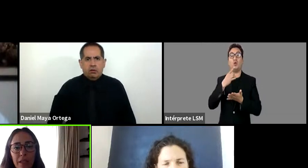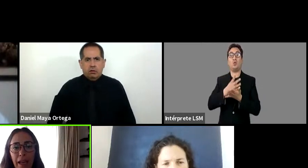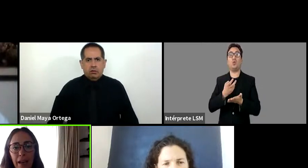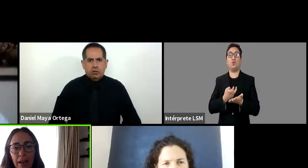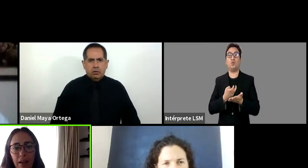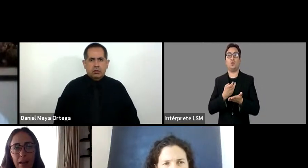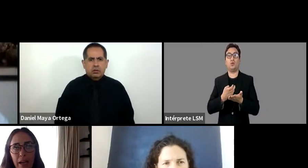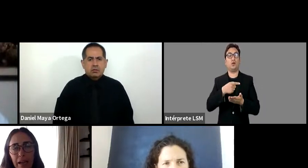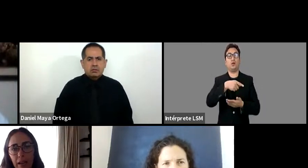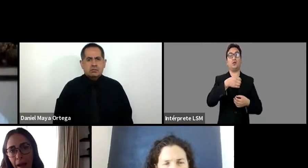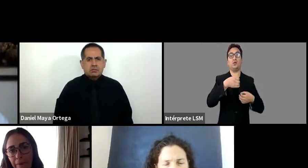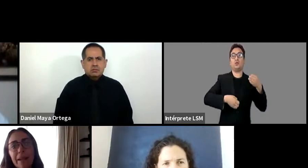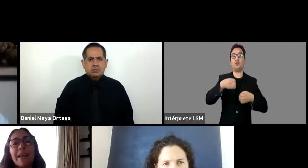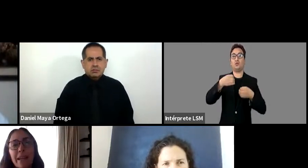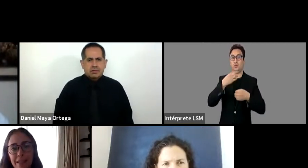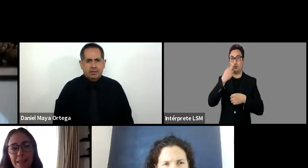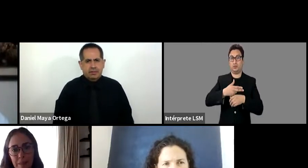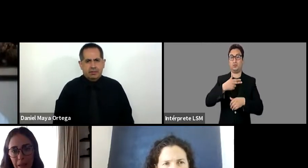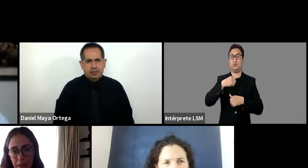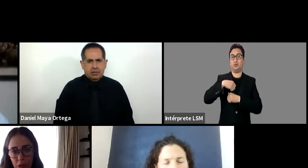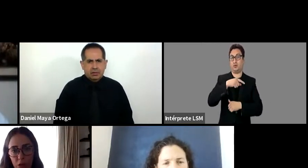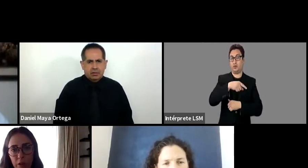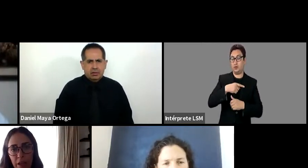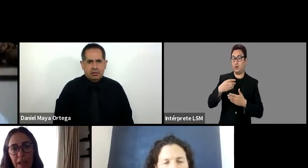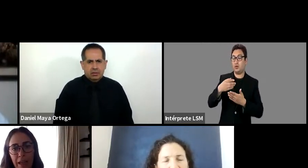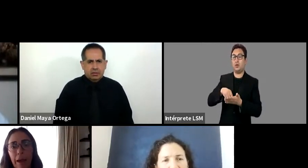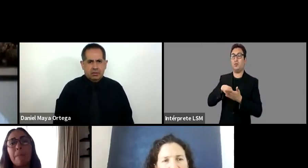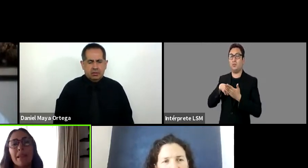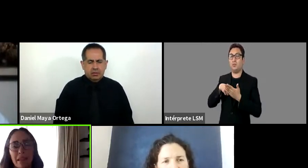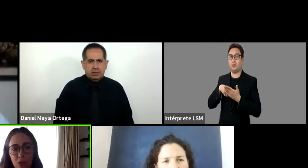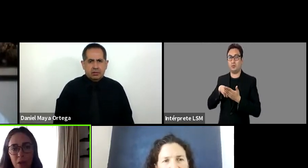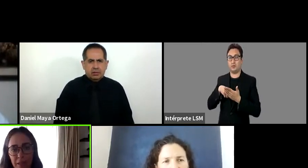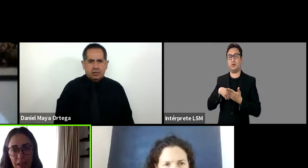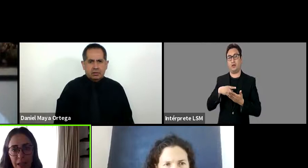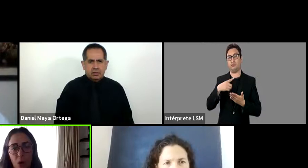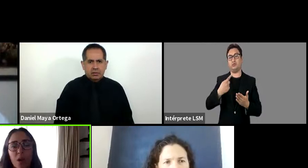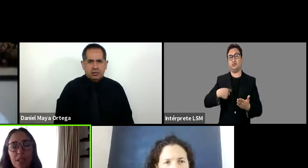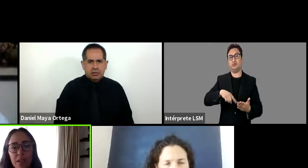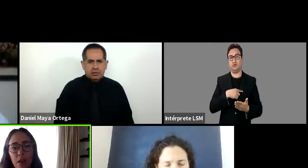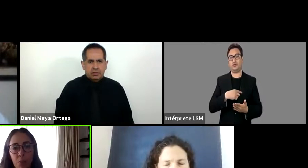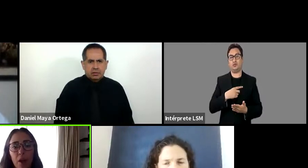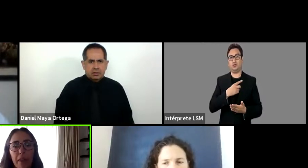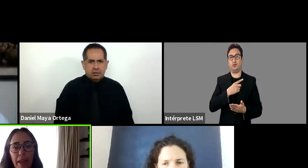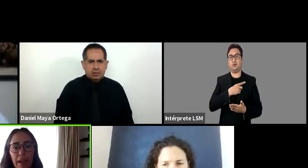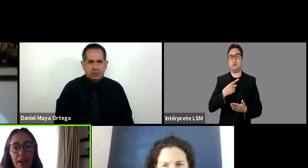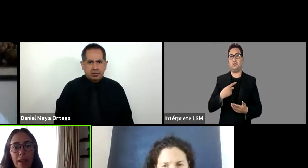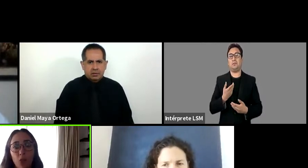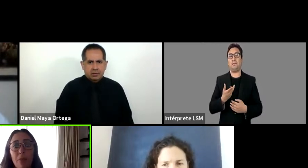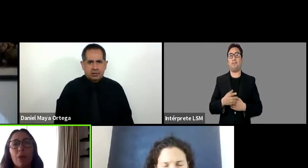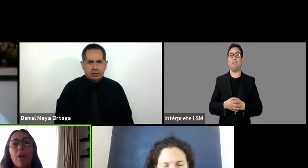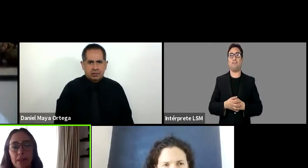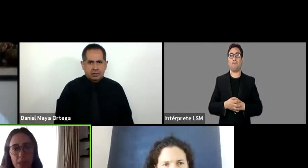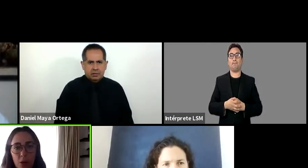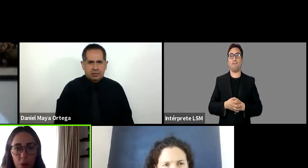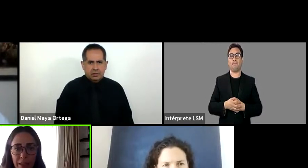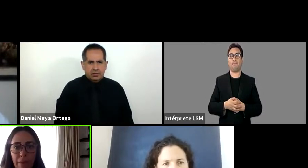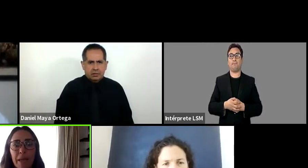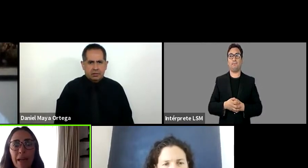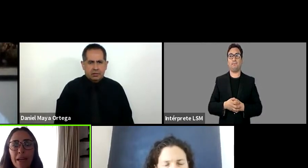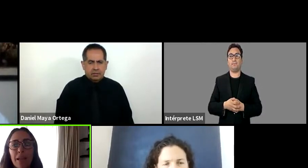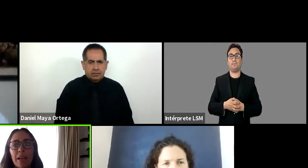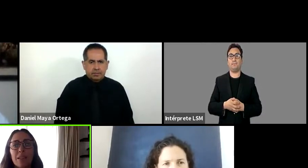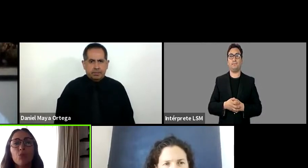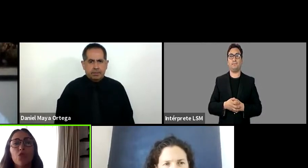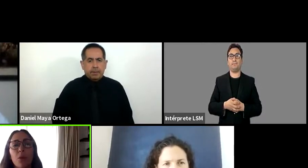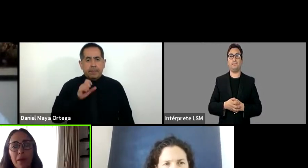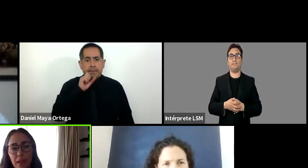tenemos que abrir ese espectro de herramientas con las que el juez puede tomar una decisión, porque